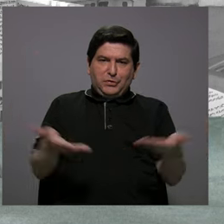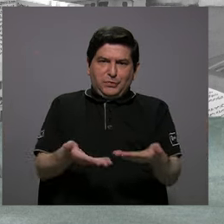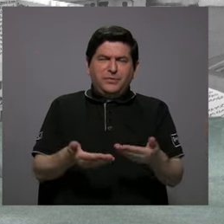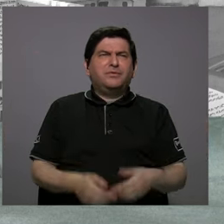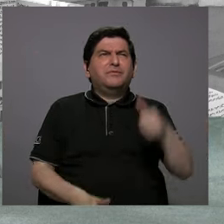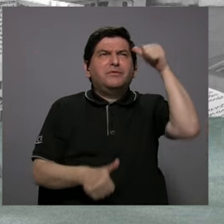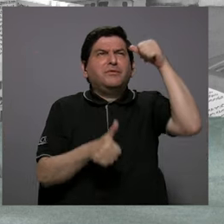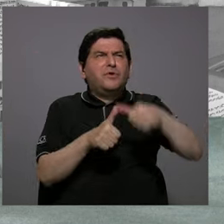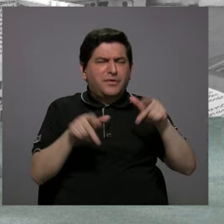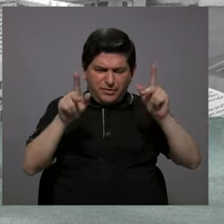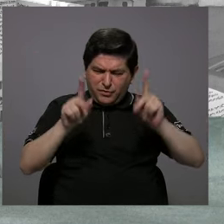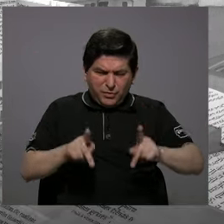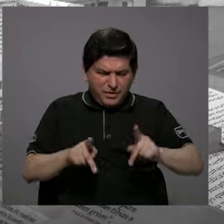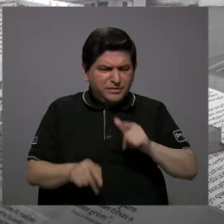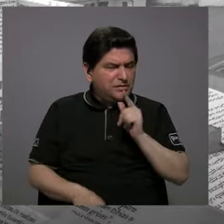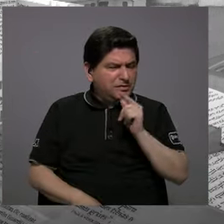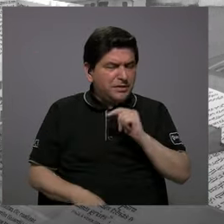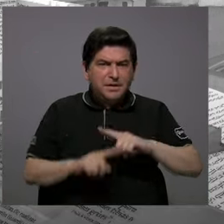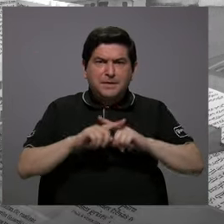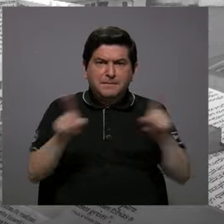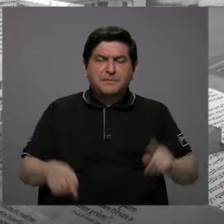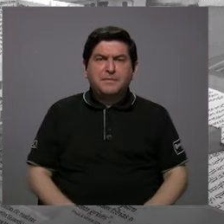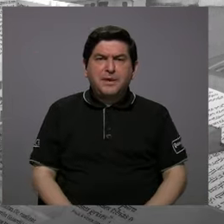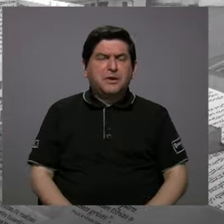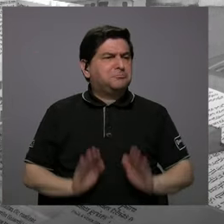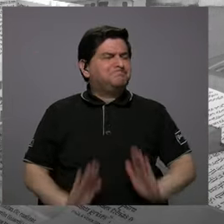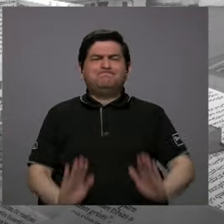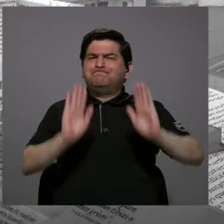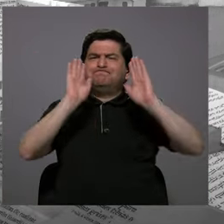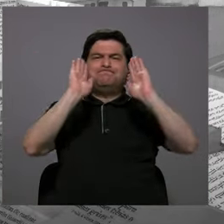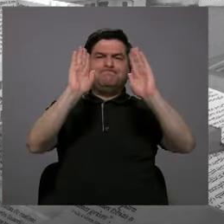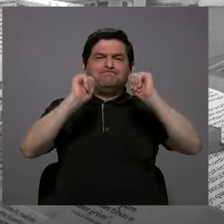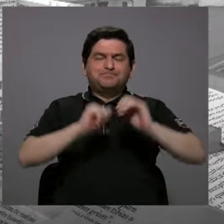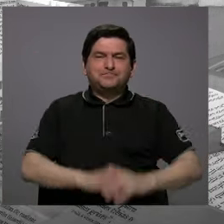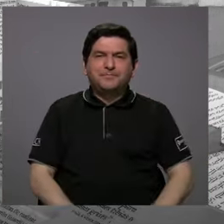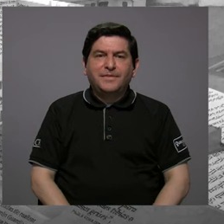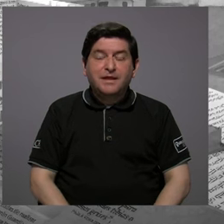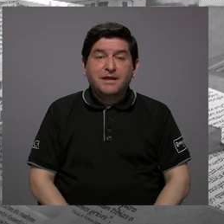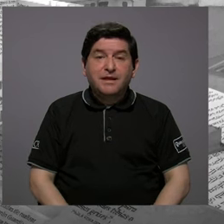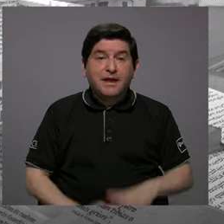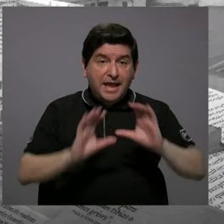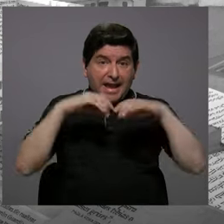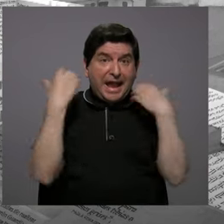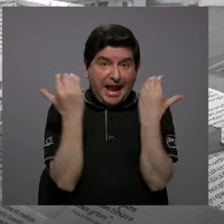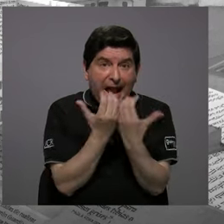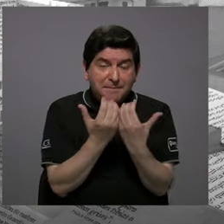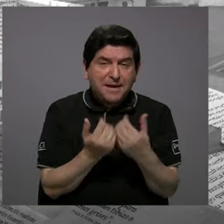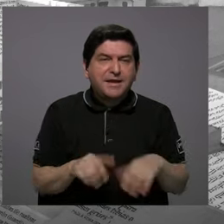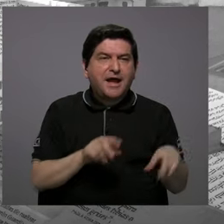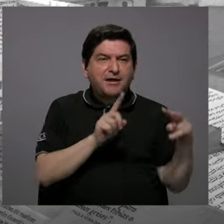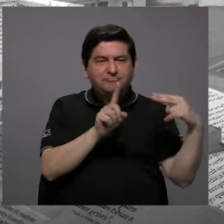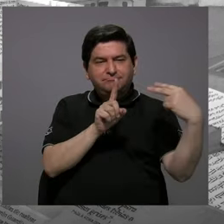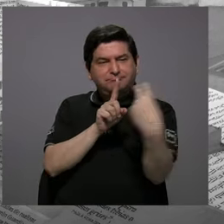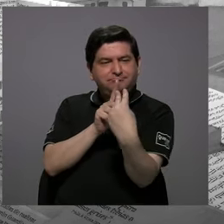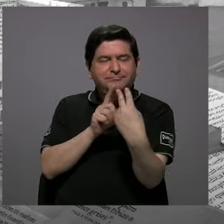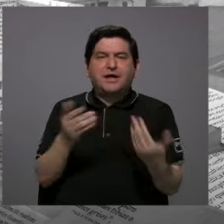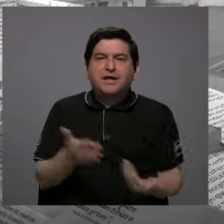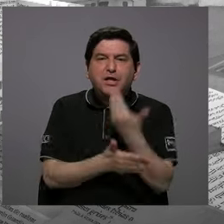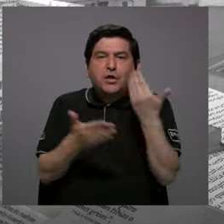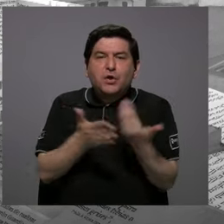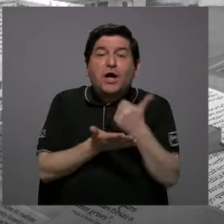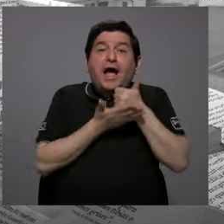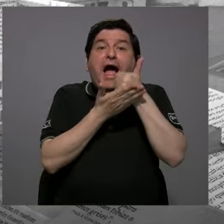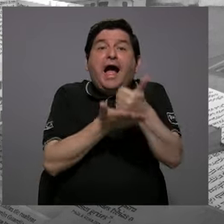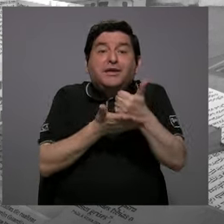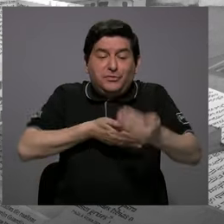momento no me acuerdo la persona pero eh nos han recibido de maravillas la cámara tiene una visión de innovación que